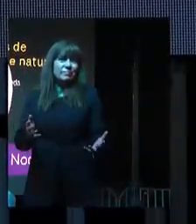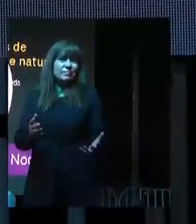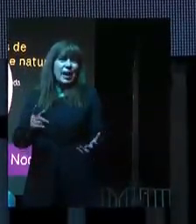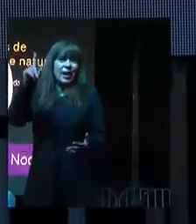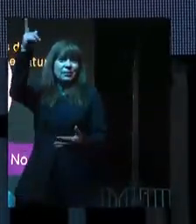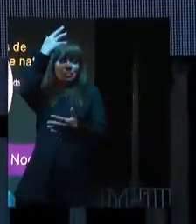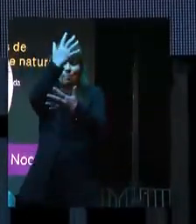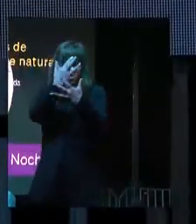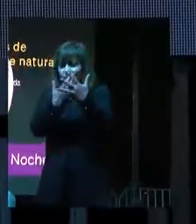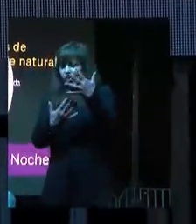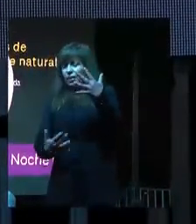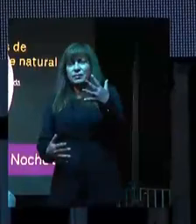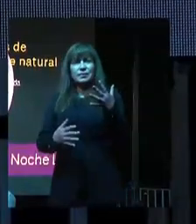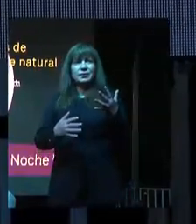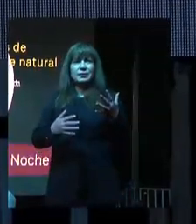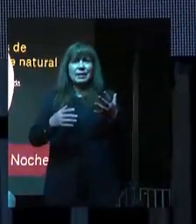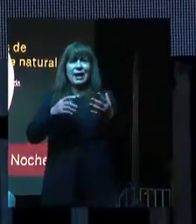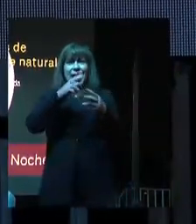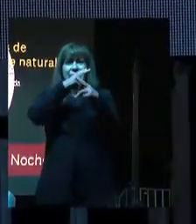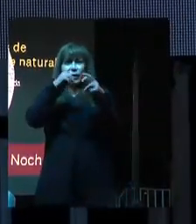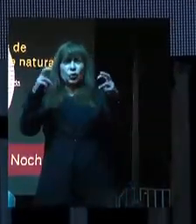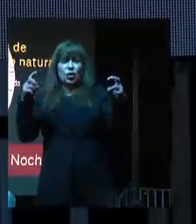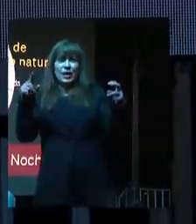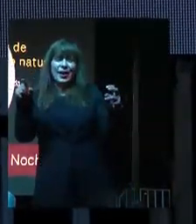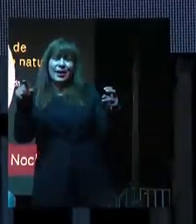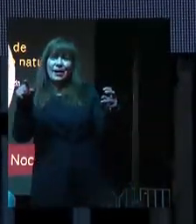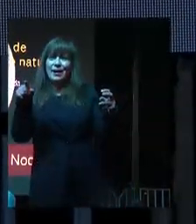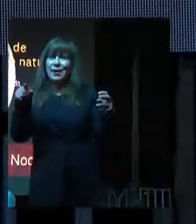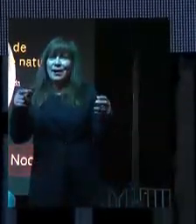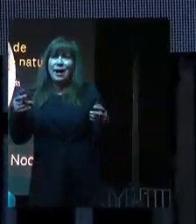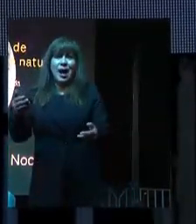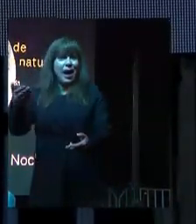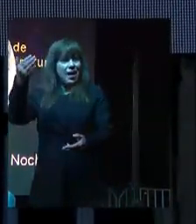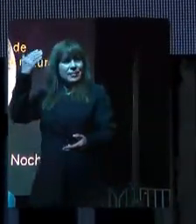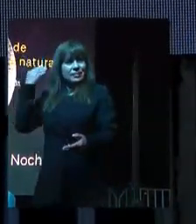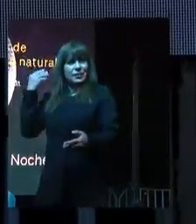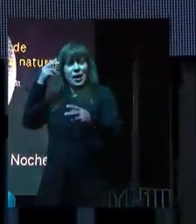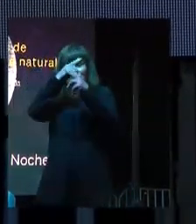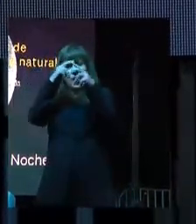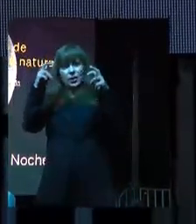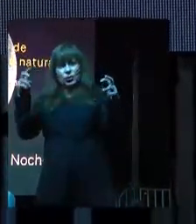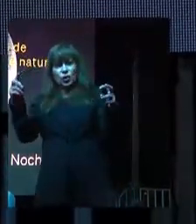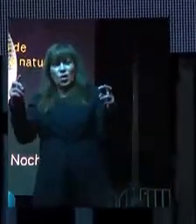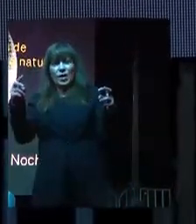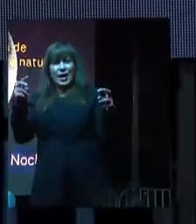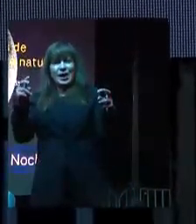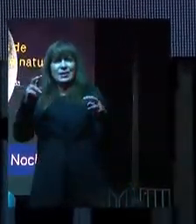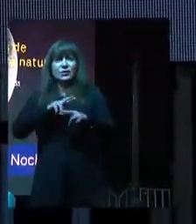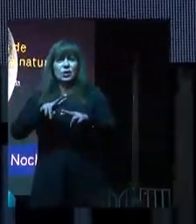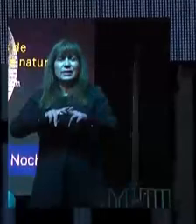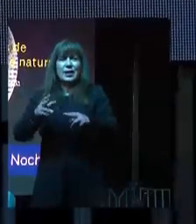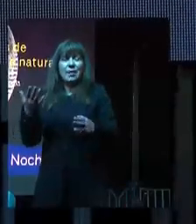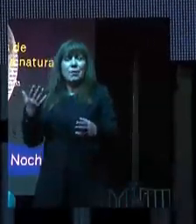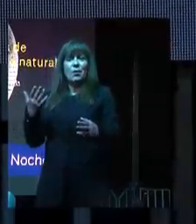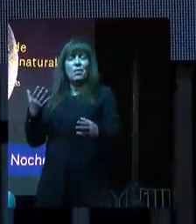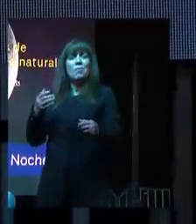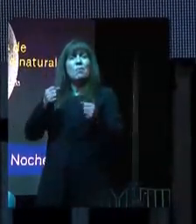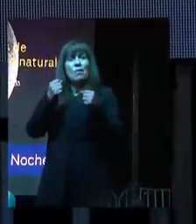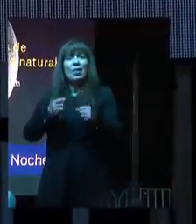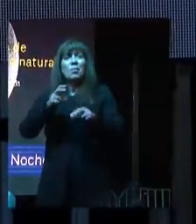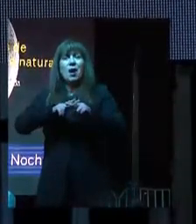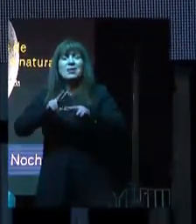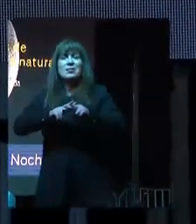la electrónica. Antes, la electrónica que tiene esta cosa, si la hiciéramos, tal vez la podríamos hacer